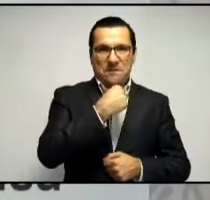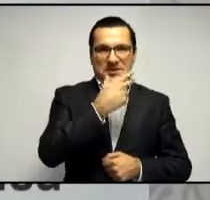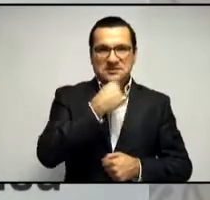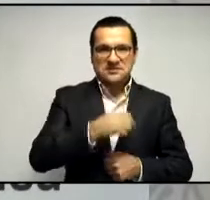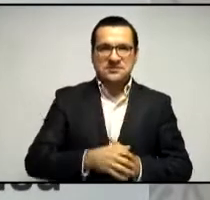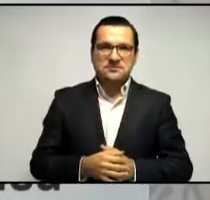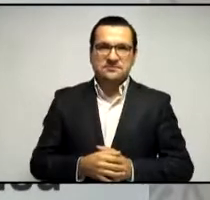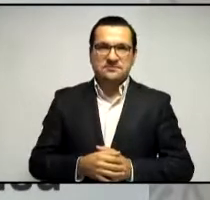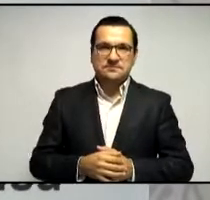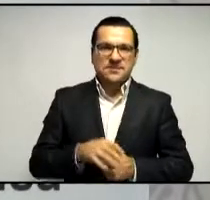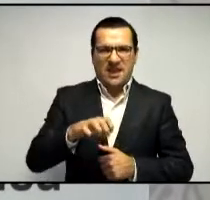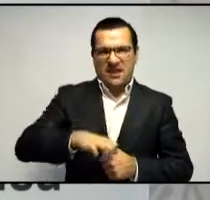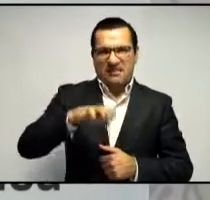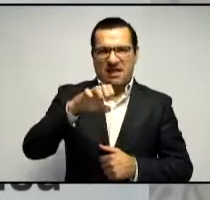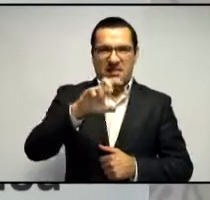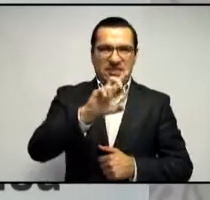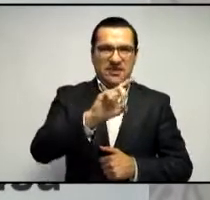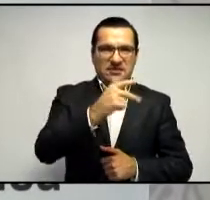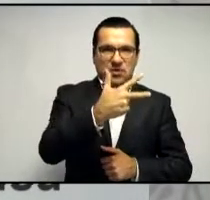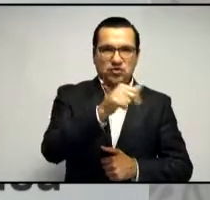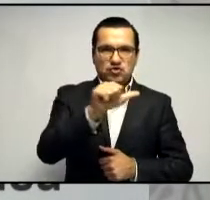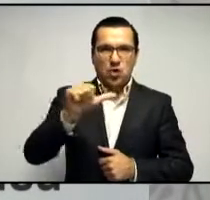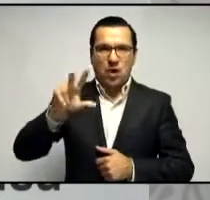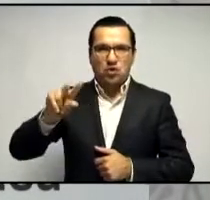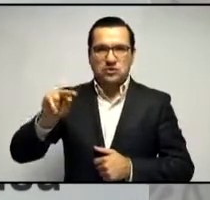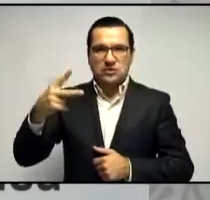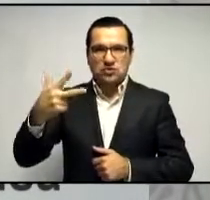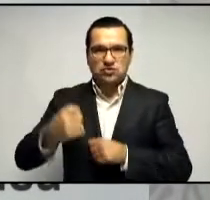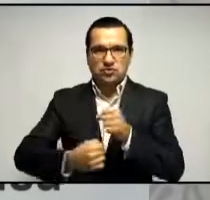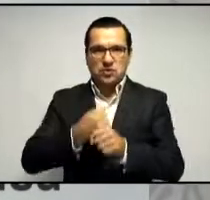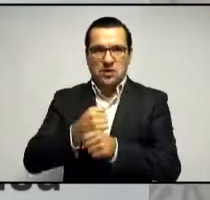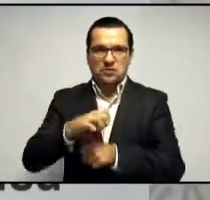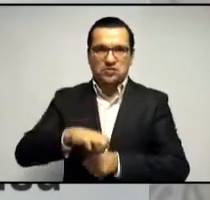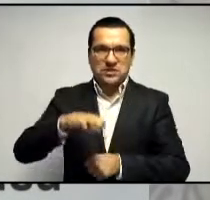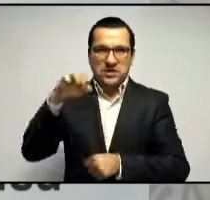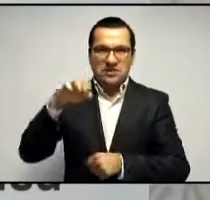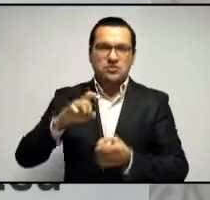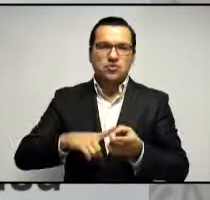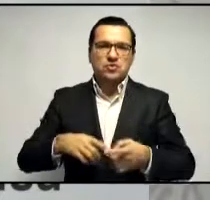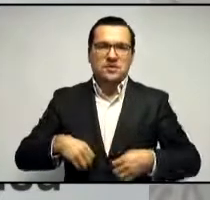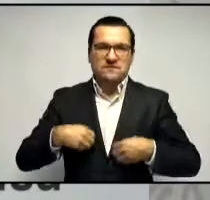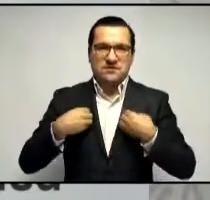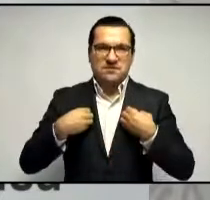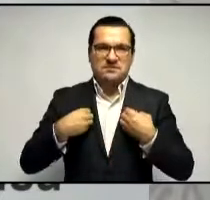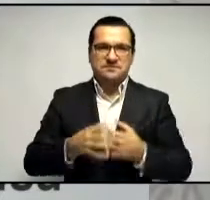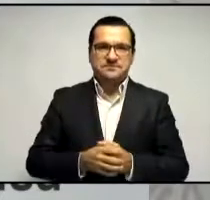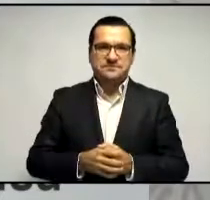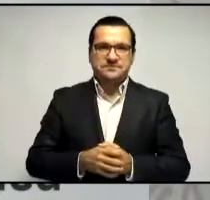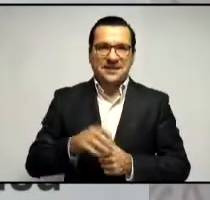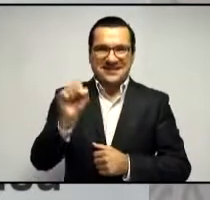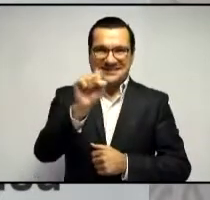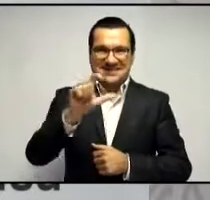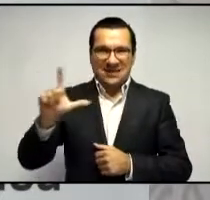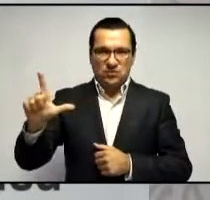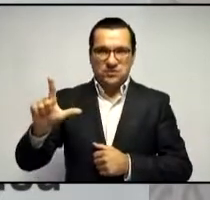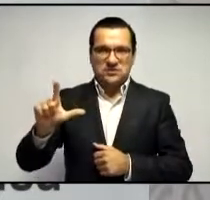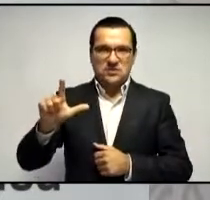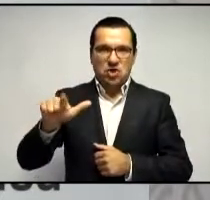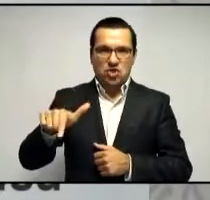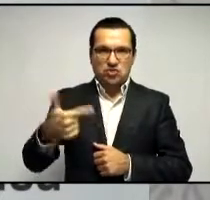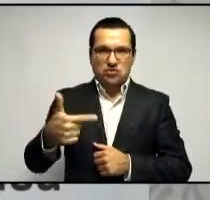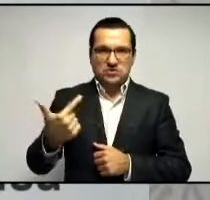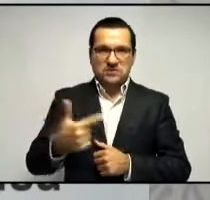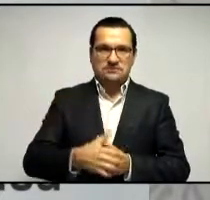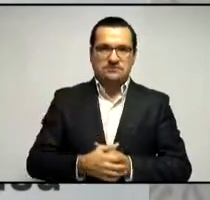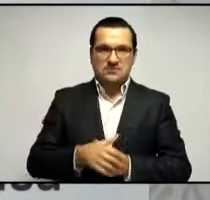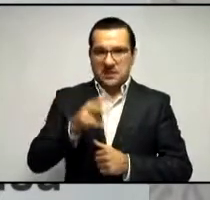entre 38 y 88 años de edad residentes de san luis río colorado 12